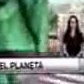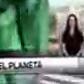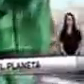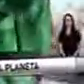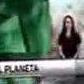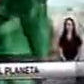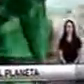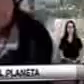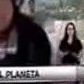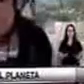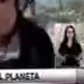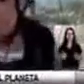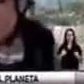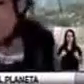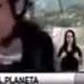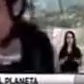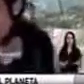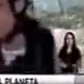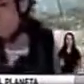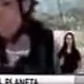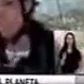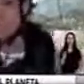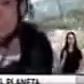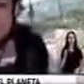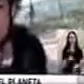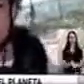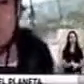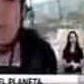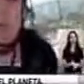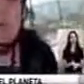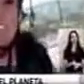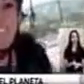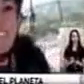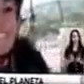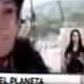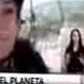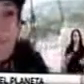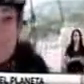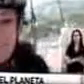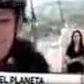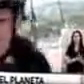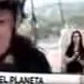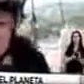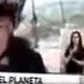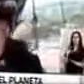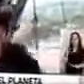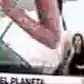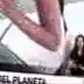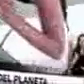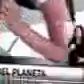Llegó el momento. Solo quiero decir que si me muero no se van hasta que me encuentren.